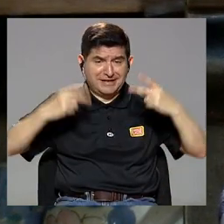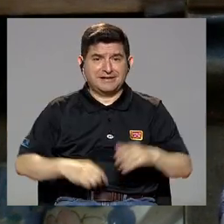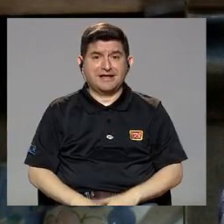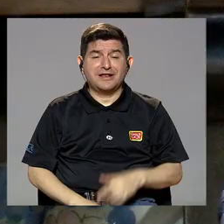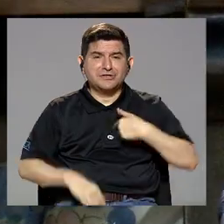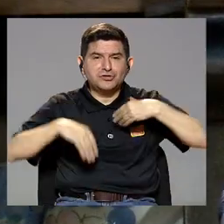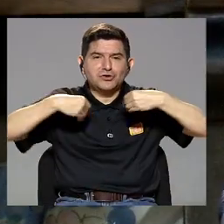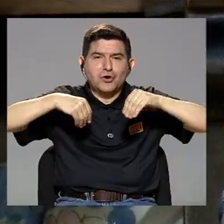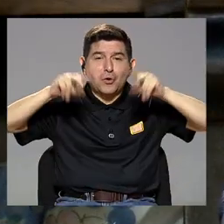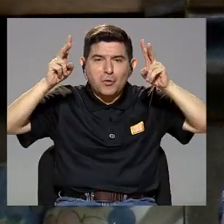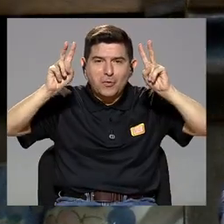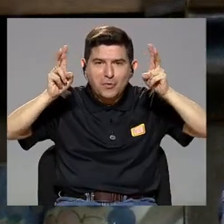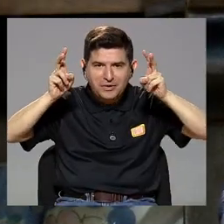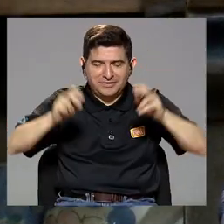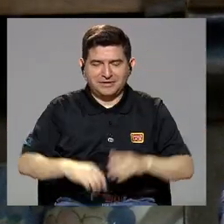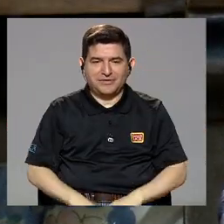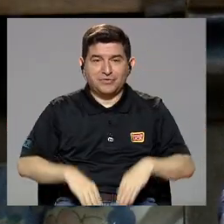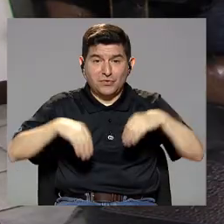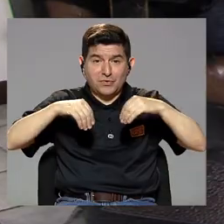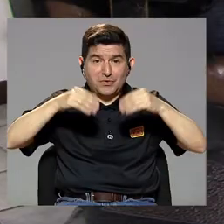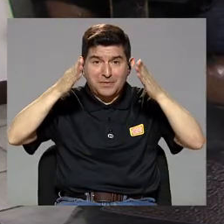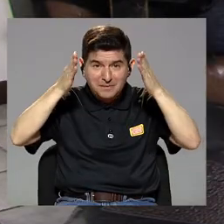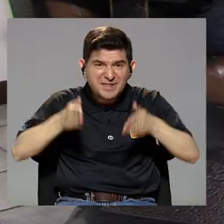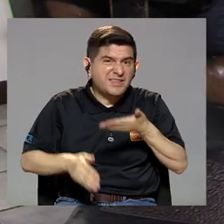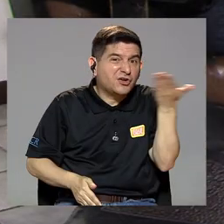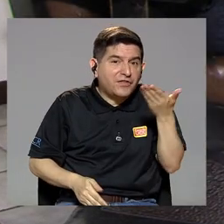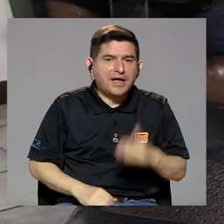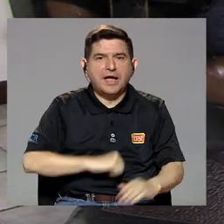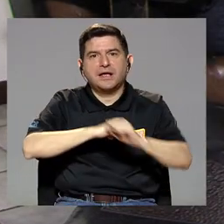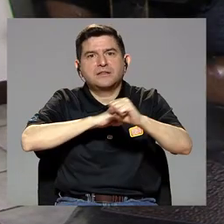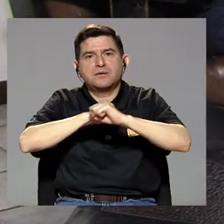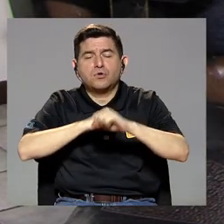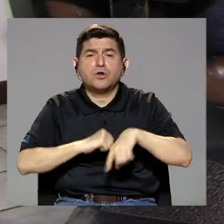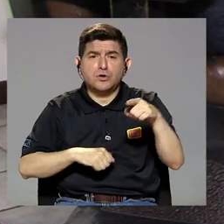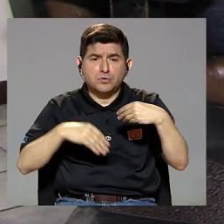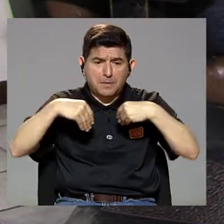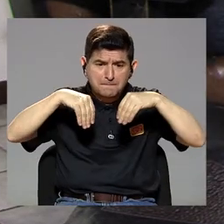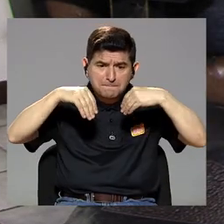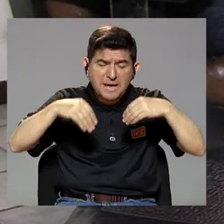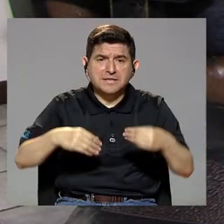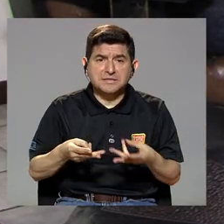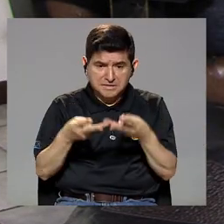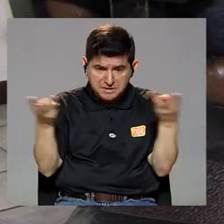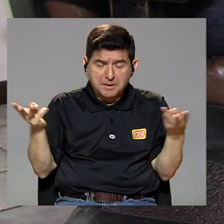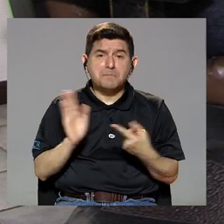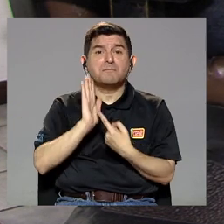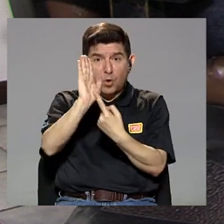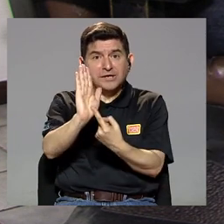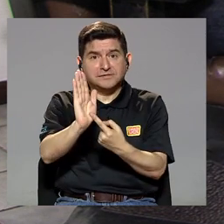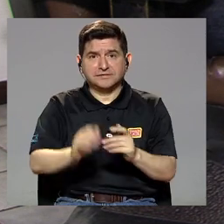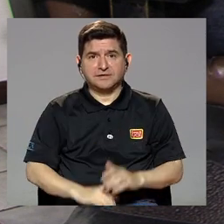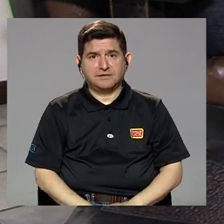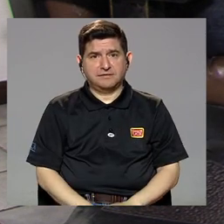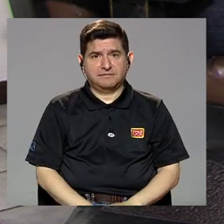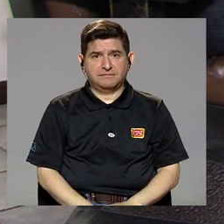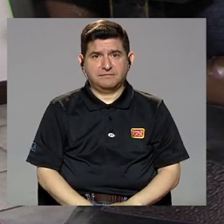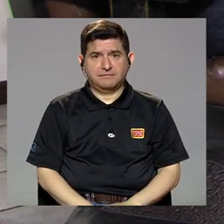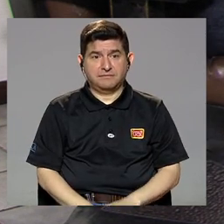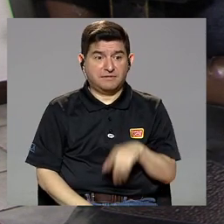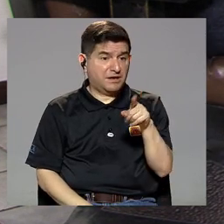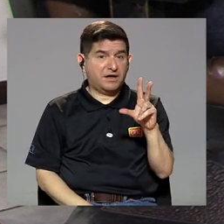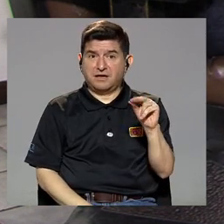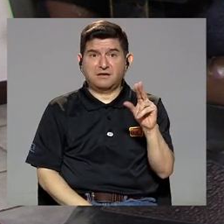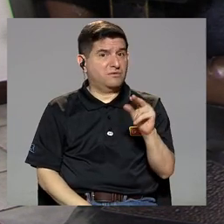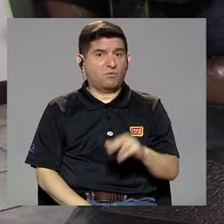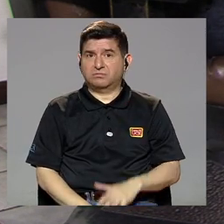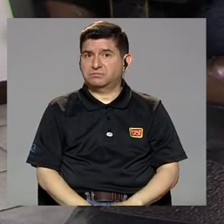vendedor y la de vendedor de anuncios porque si volverte es algo material puedes enseñarlo y no nada